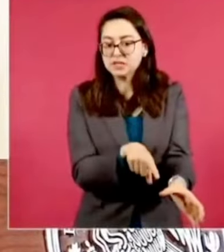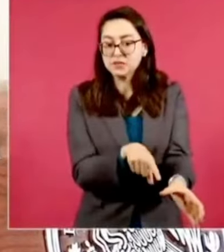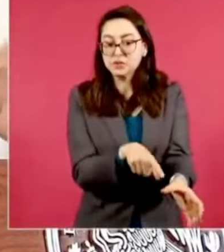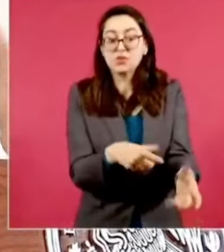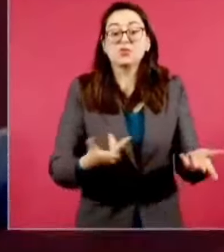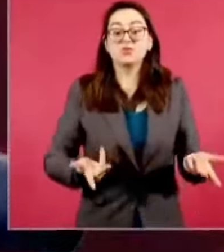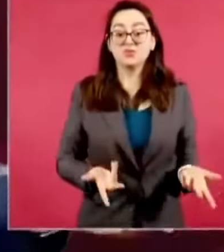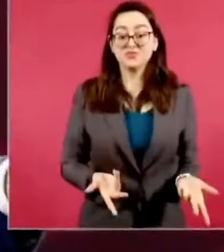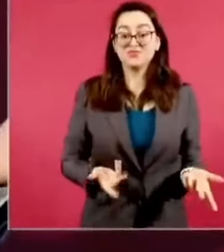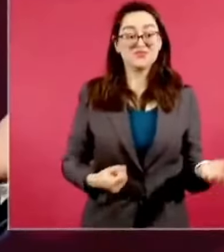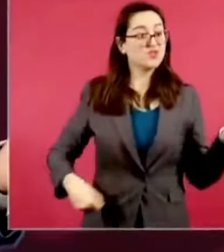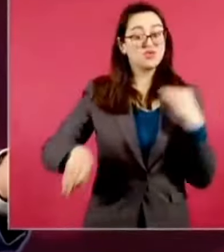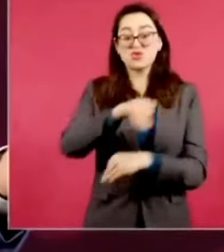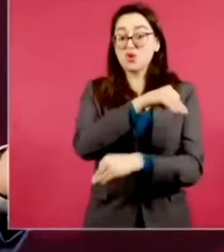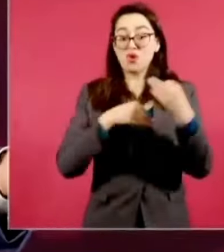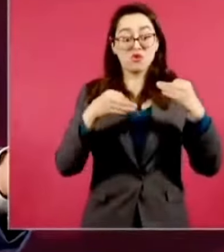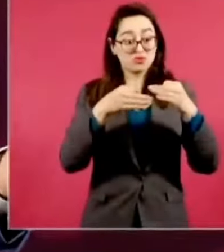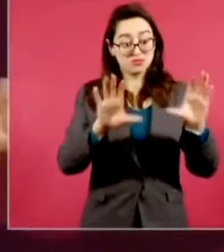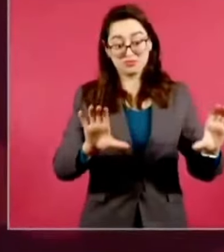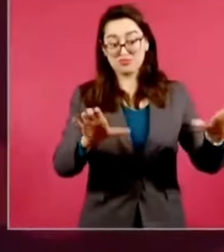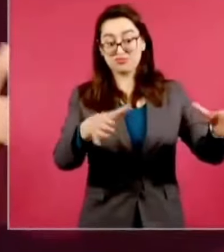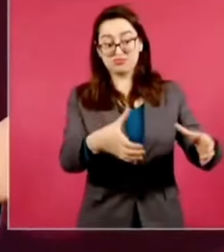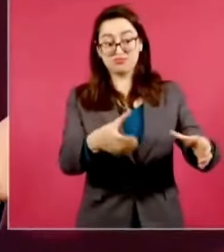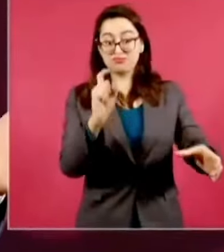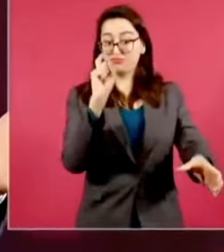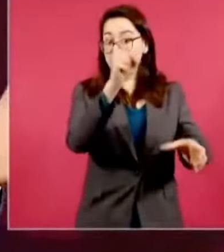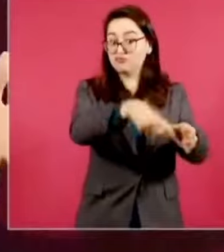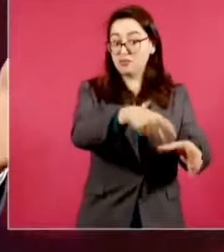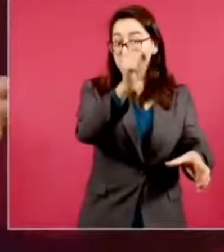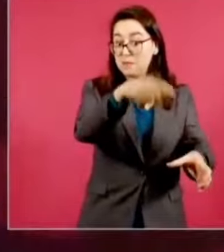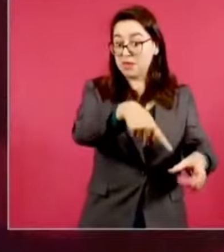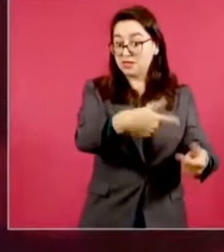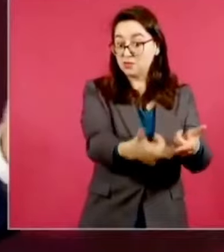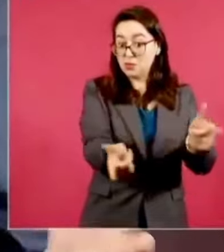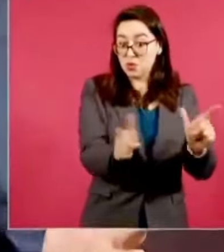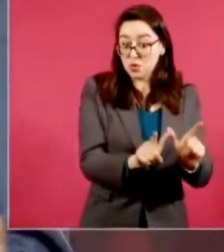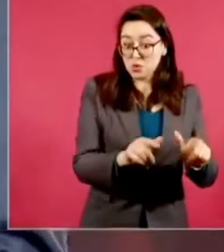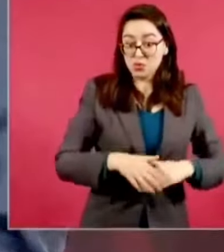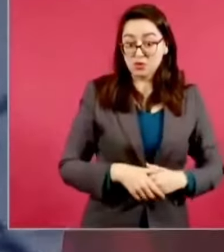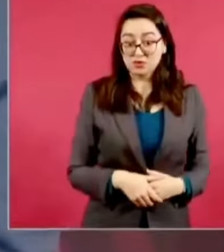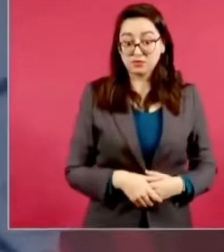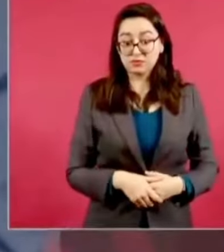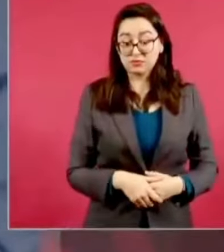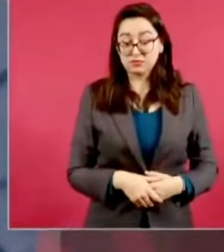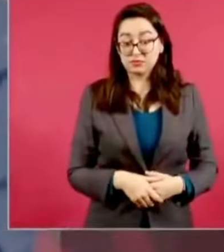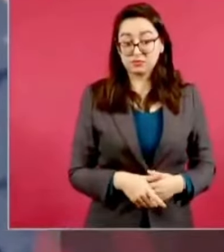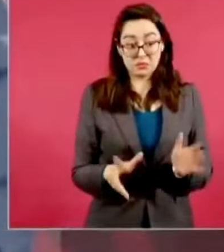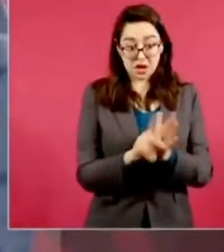todos los medios están así, hay honrosas excepciones.